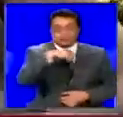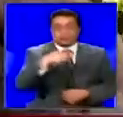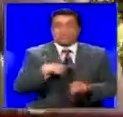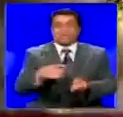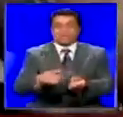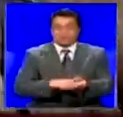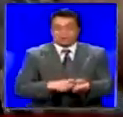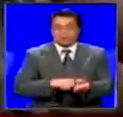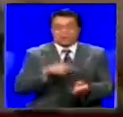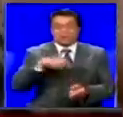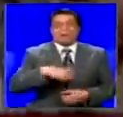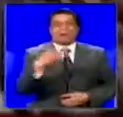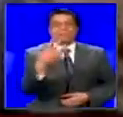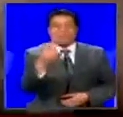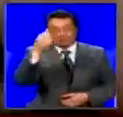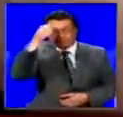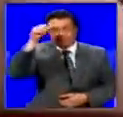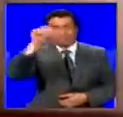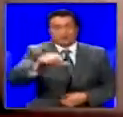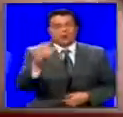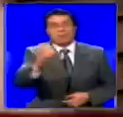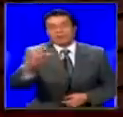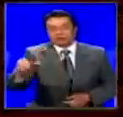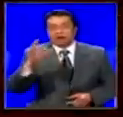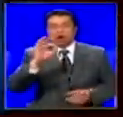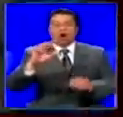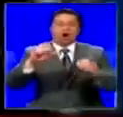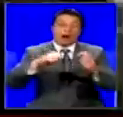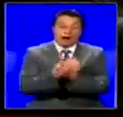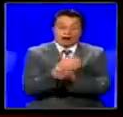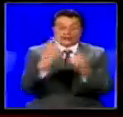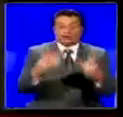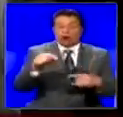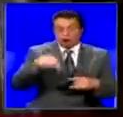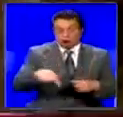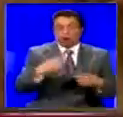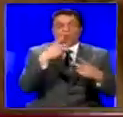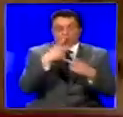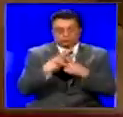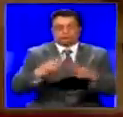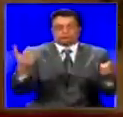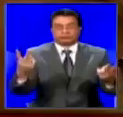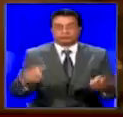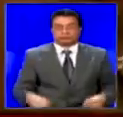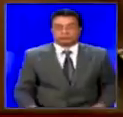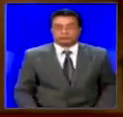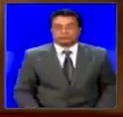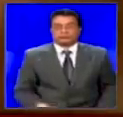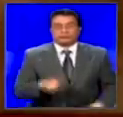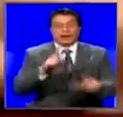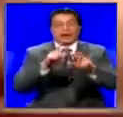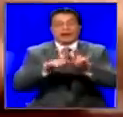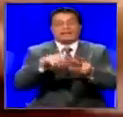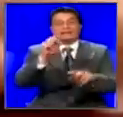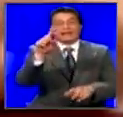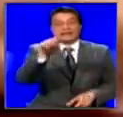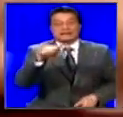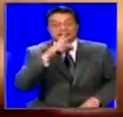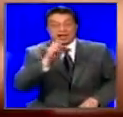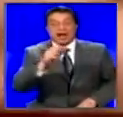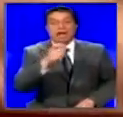familia, por miedo a la sanción social o incluso a la cárcel, hoy lo hace público. Yasna, periodista, casada hace